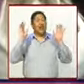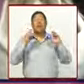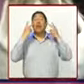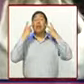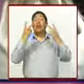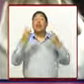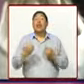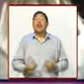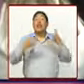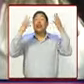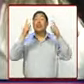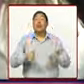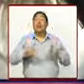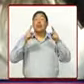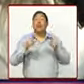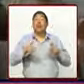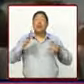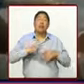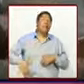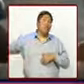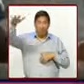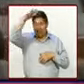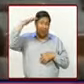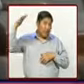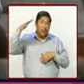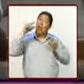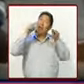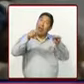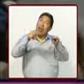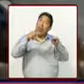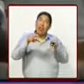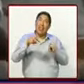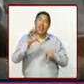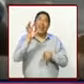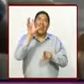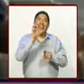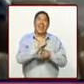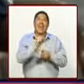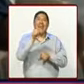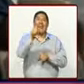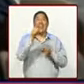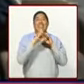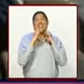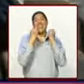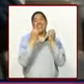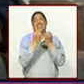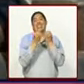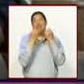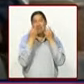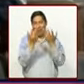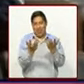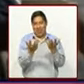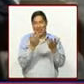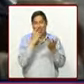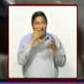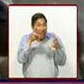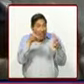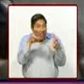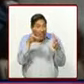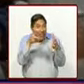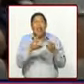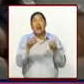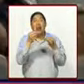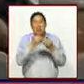se puede ver la cantidad de personas que están en la parte de arriba. Ahí está, los encontramos, era nuestro equipo perdido de prensa. Están grabando